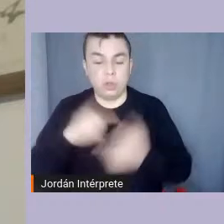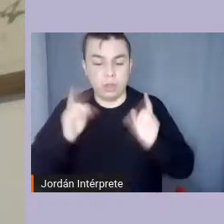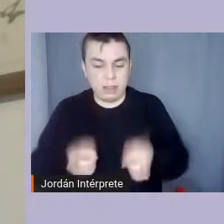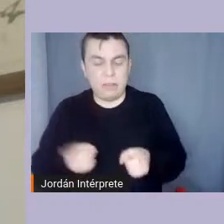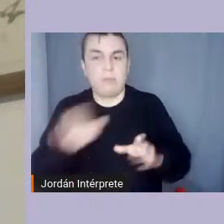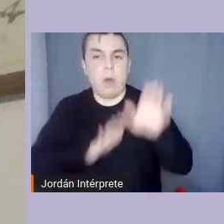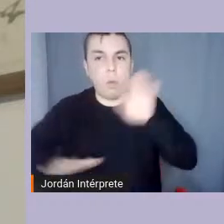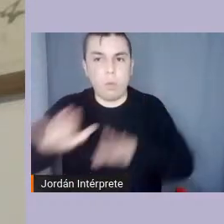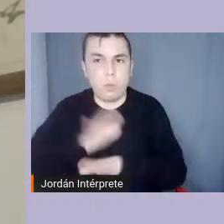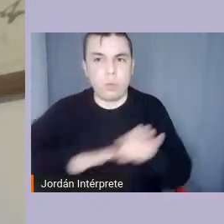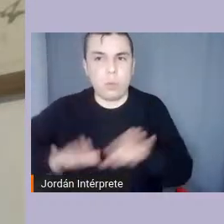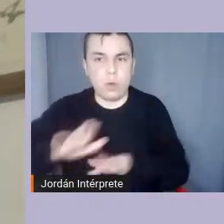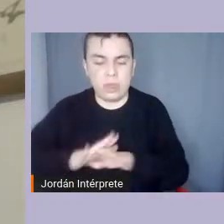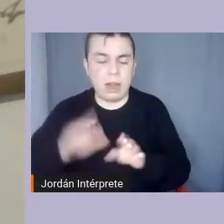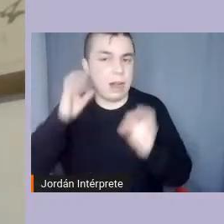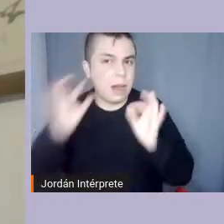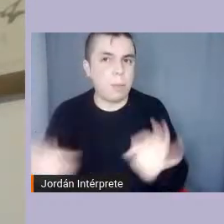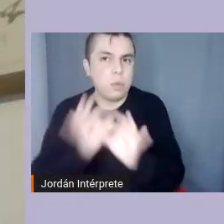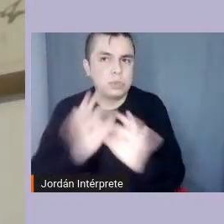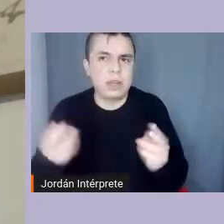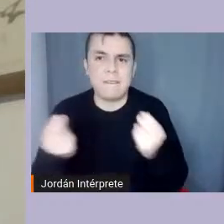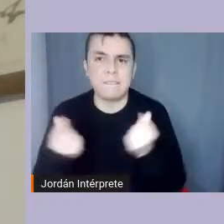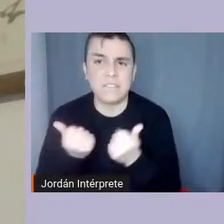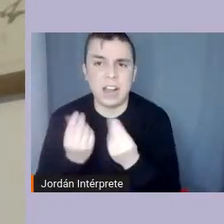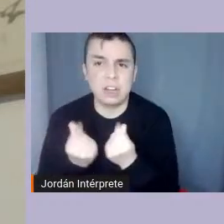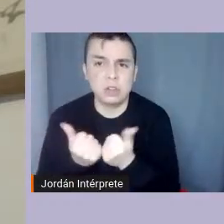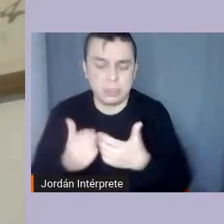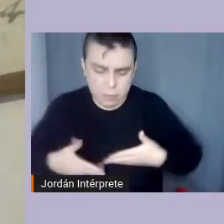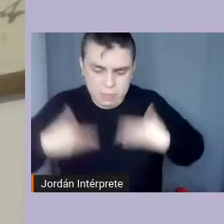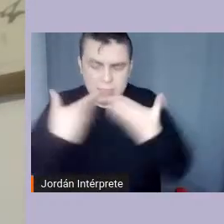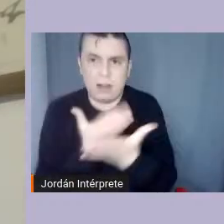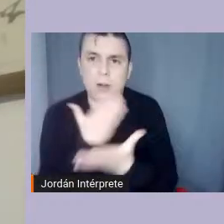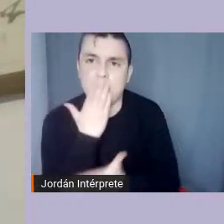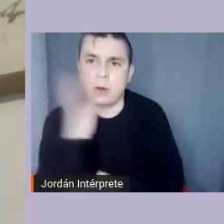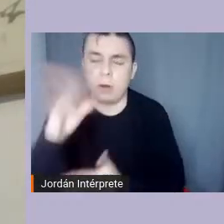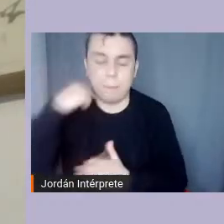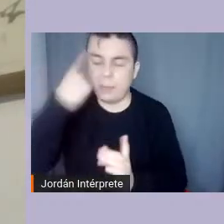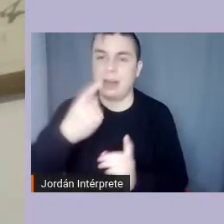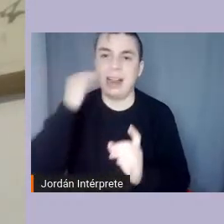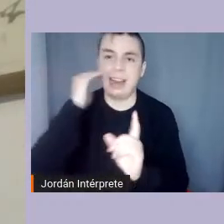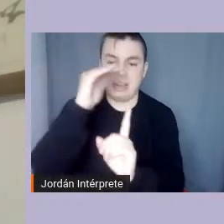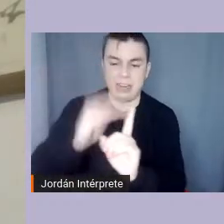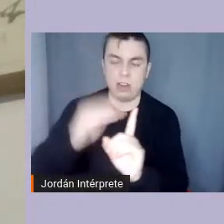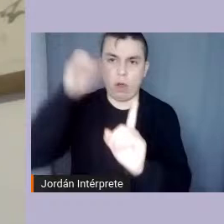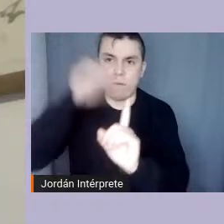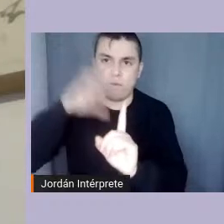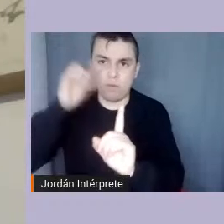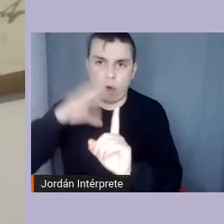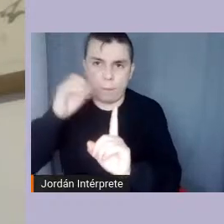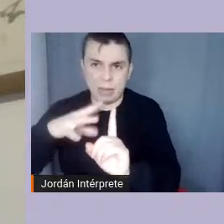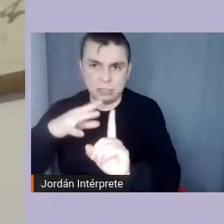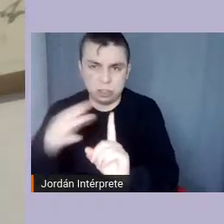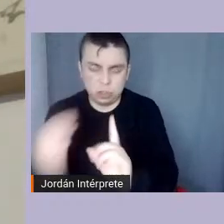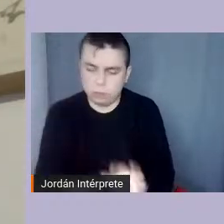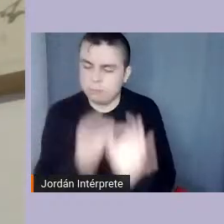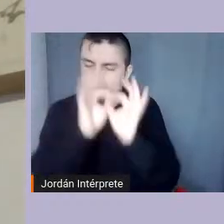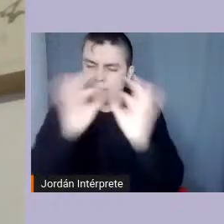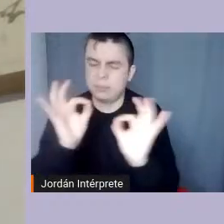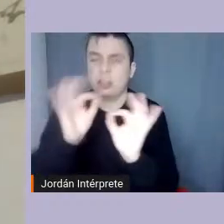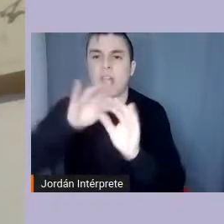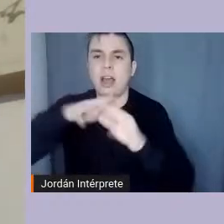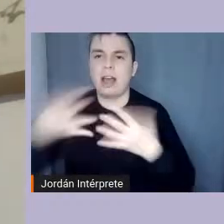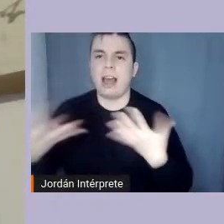mejor para su formación integral. Hoy Chile tiene otra mirada, otra